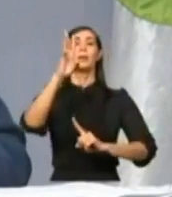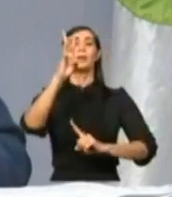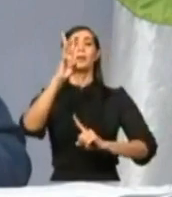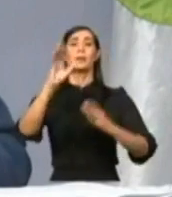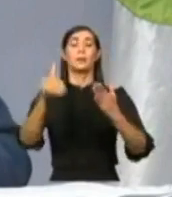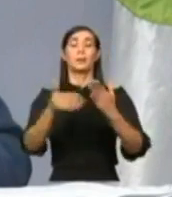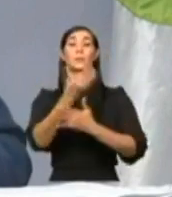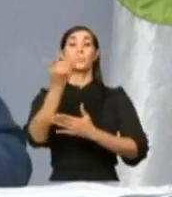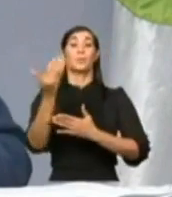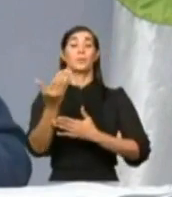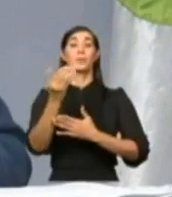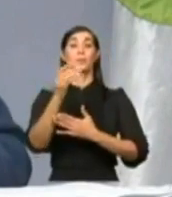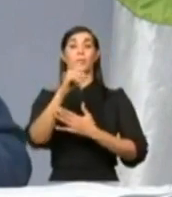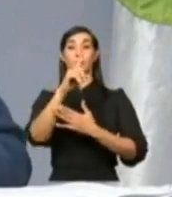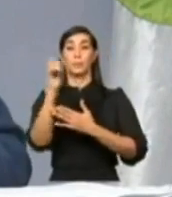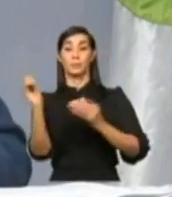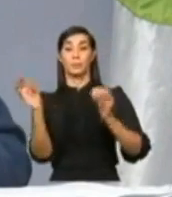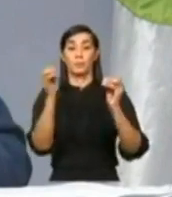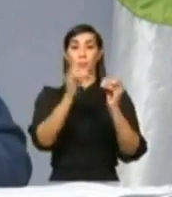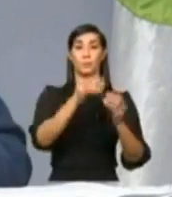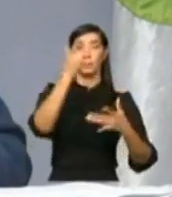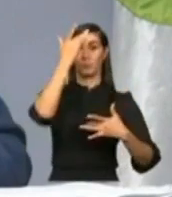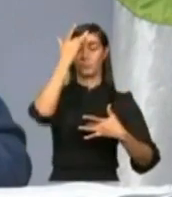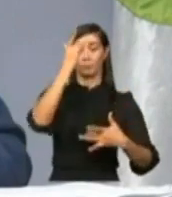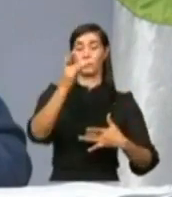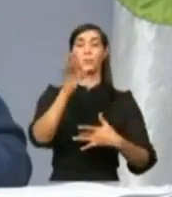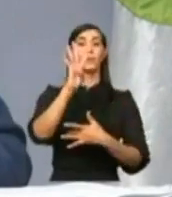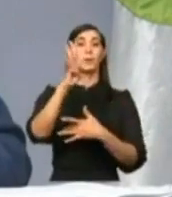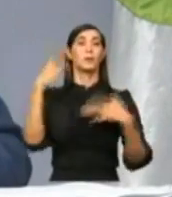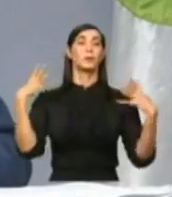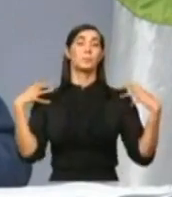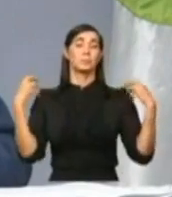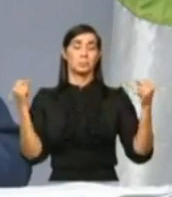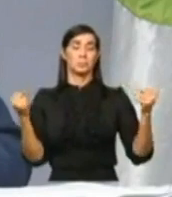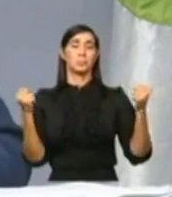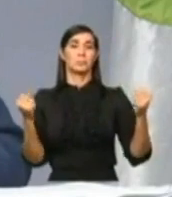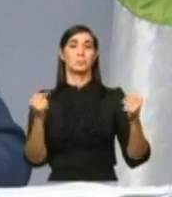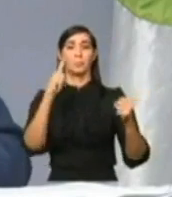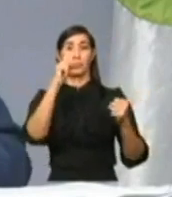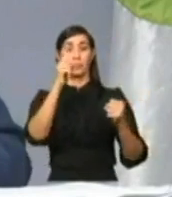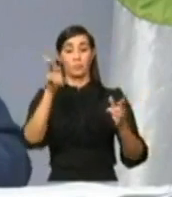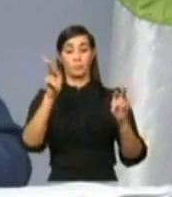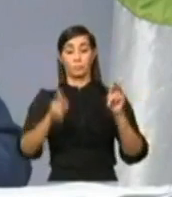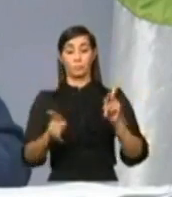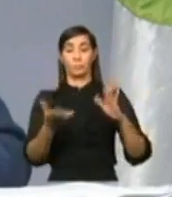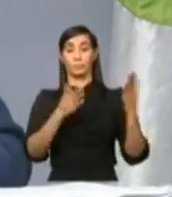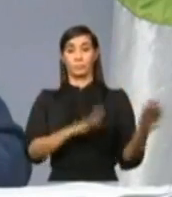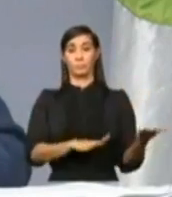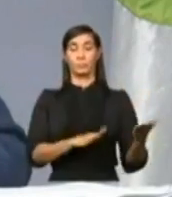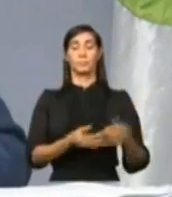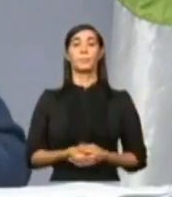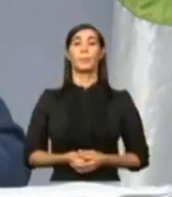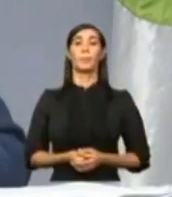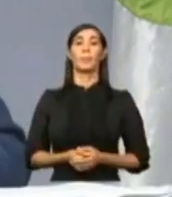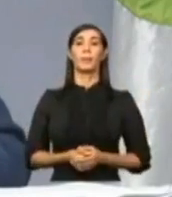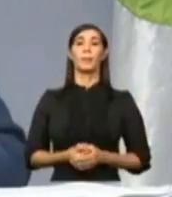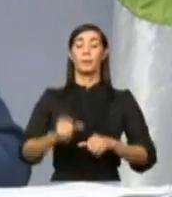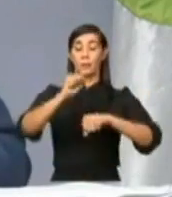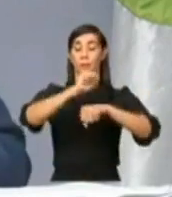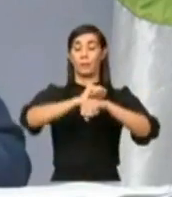nuevos, 100 acumulados, 4 recuperados, 1 fallecimiento. San